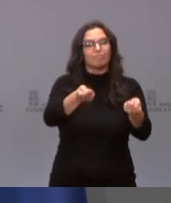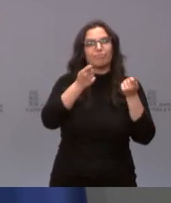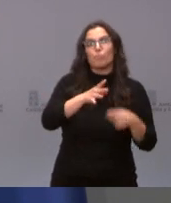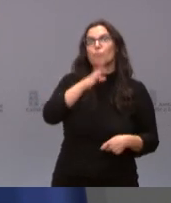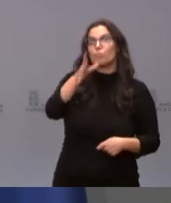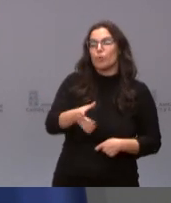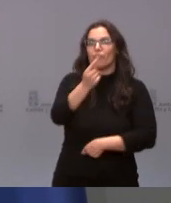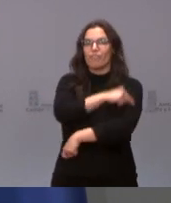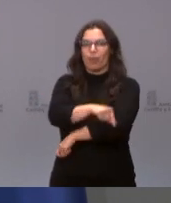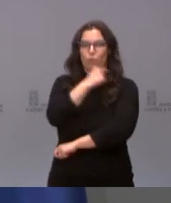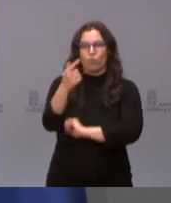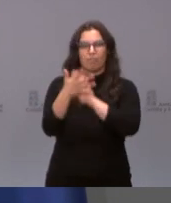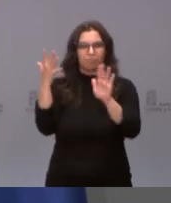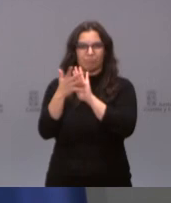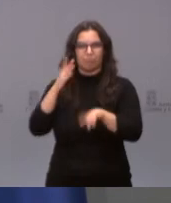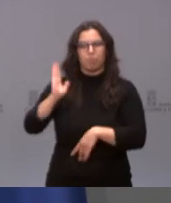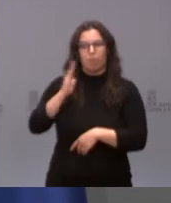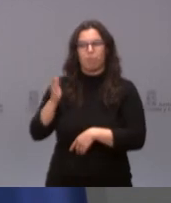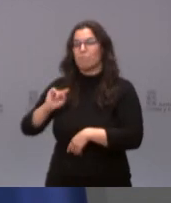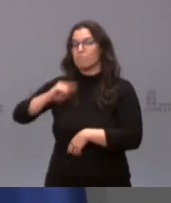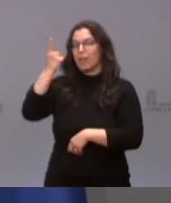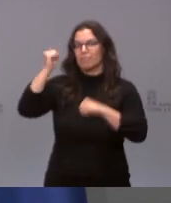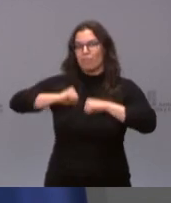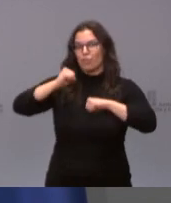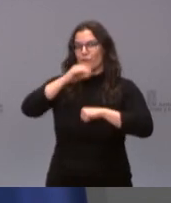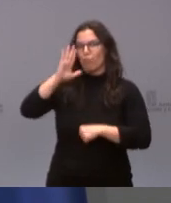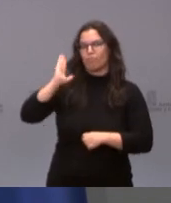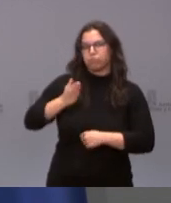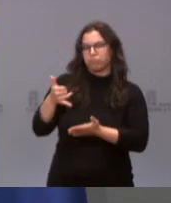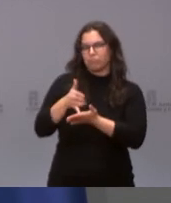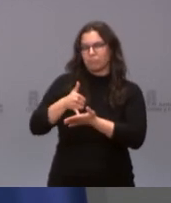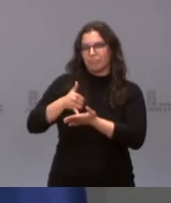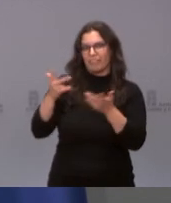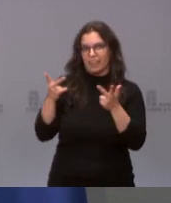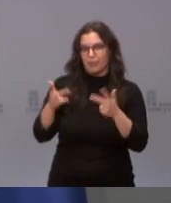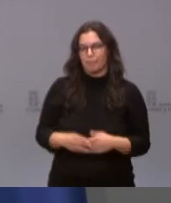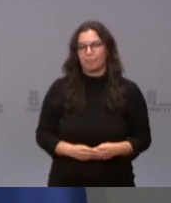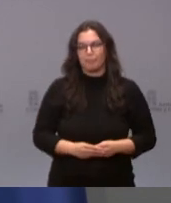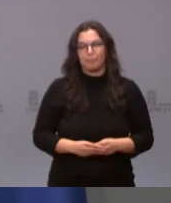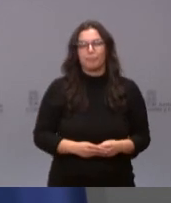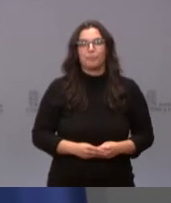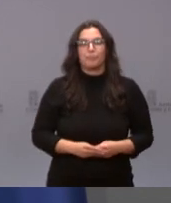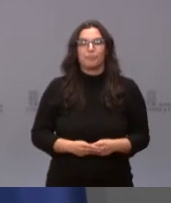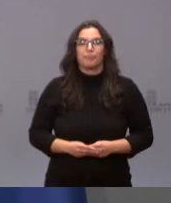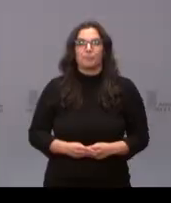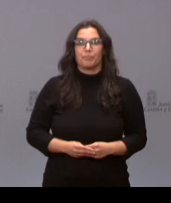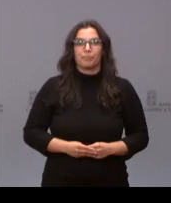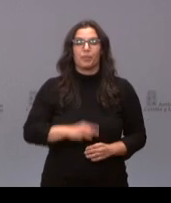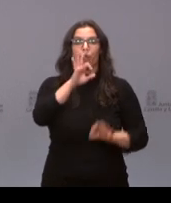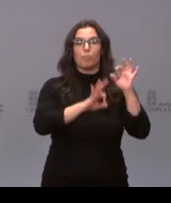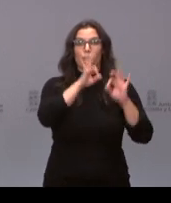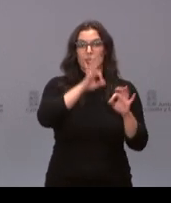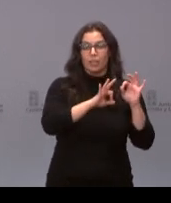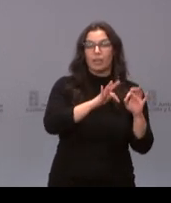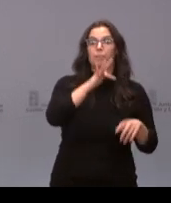en edades en las que hay mayor vulnerabilidad está siendo muy importante las alzas de incidencia y contagio no